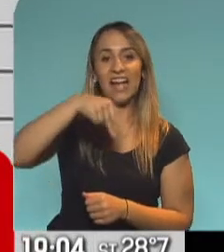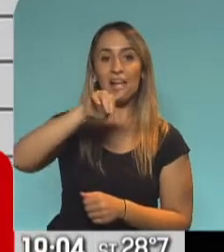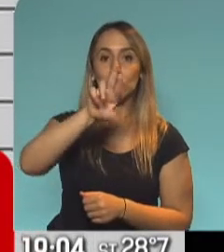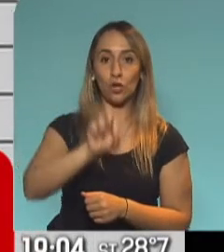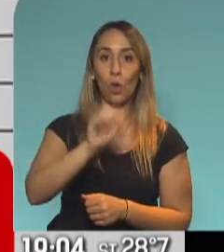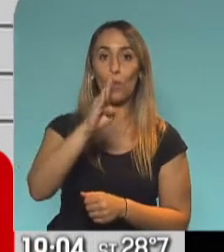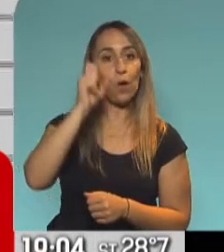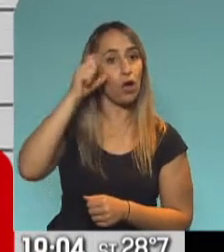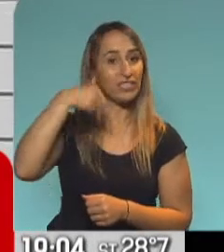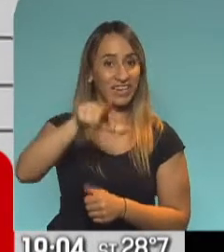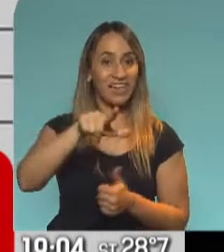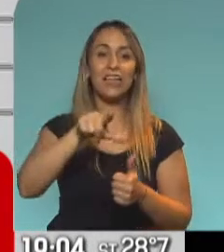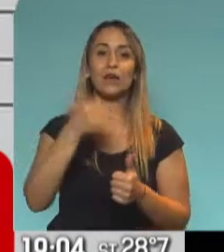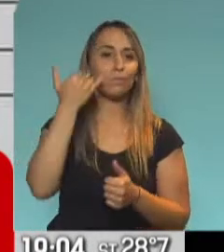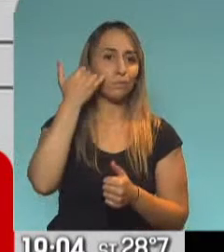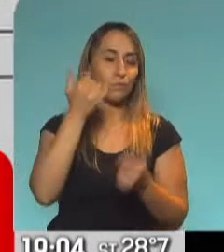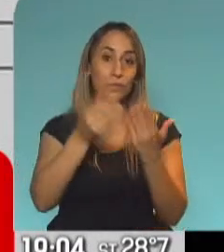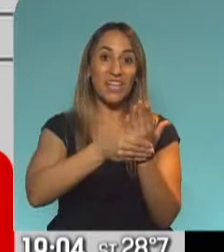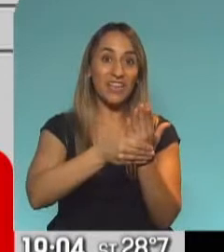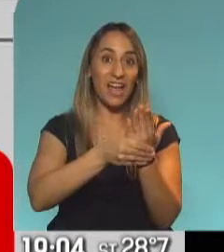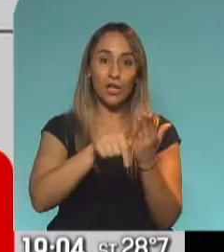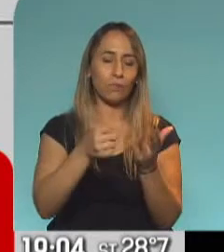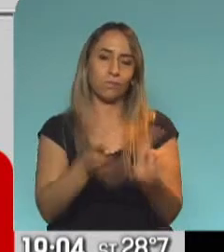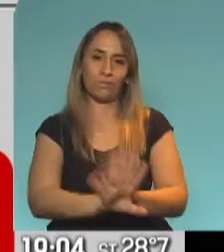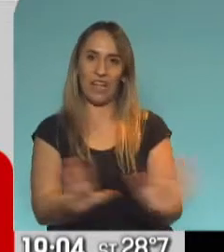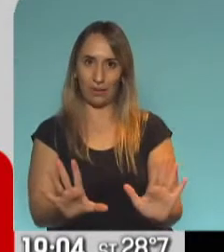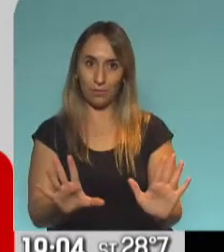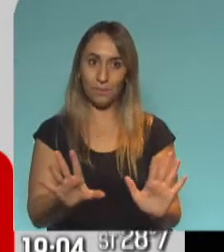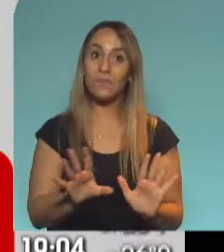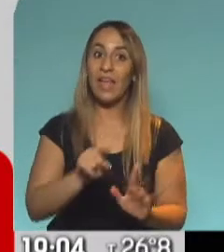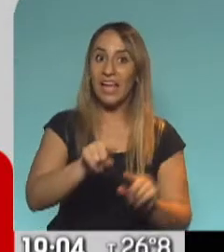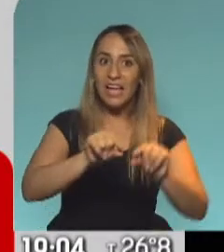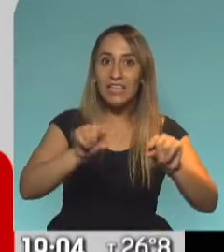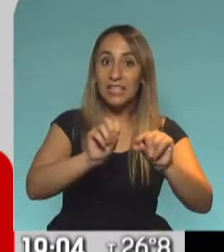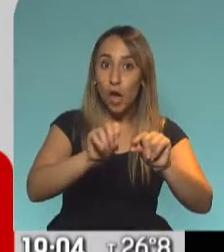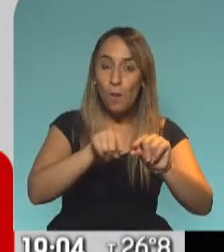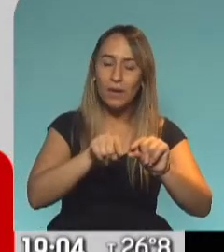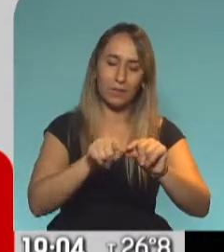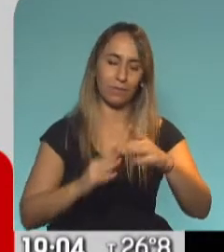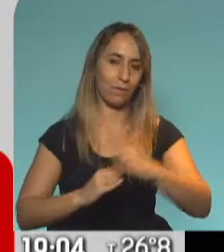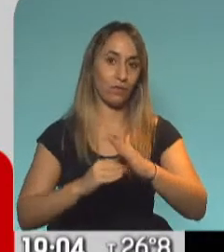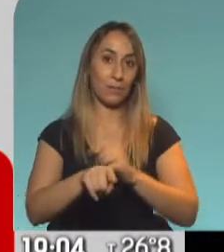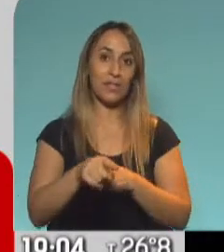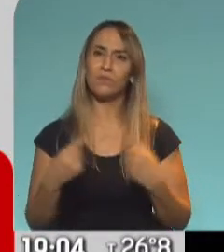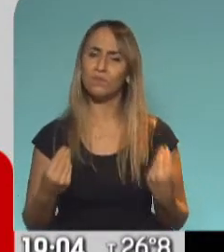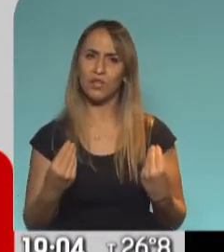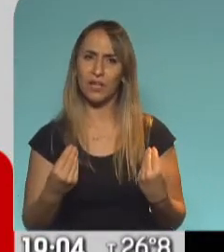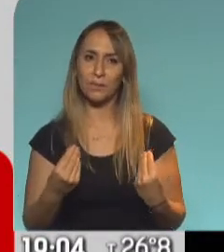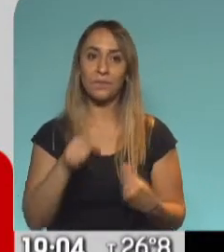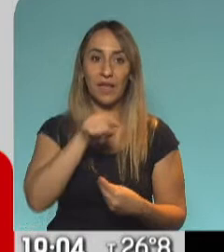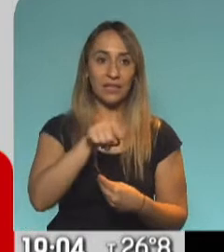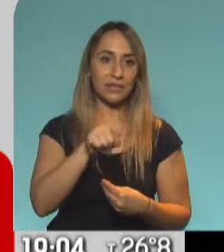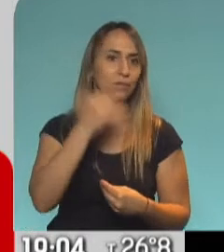ha salido ya del ministerio. Es el hombre clave en este listado. ¿Por qué? Porque es el apuntado,